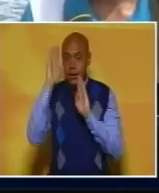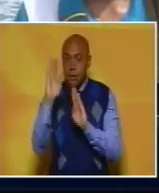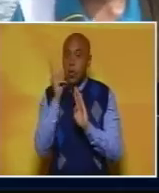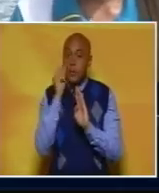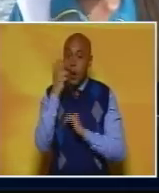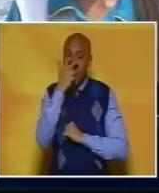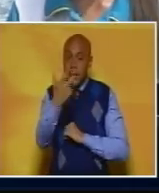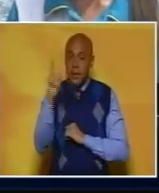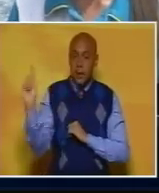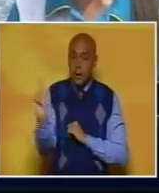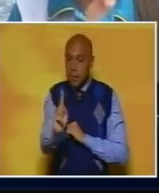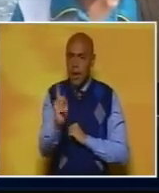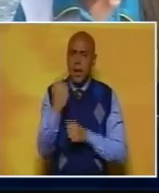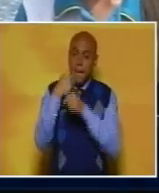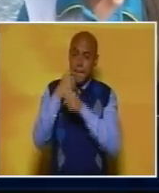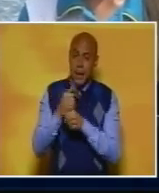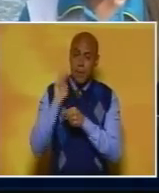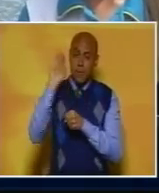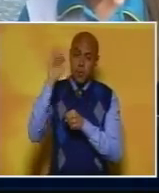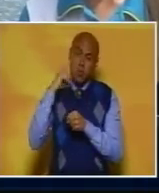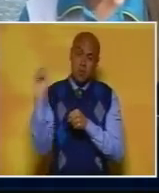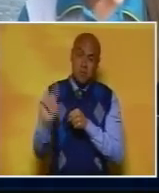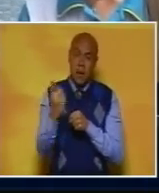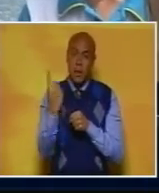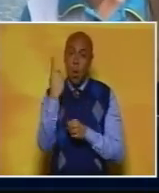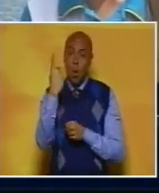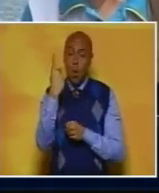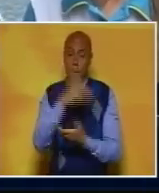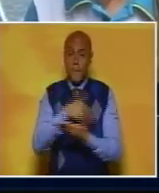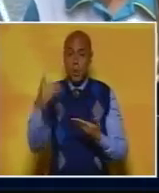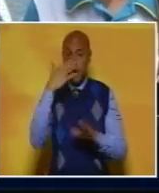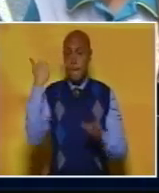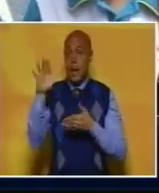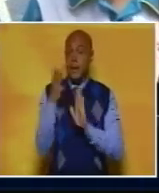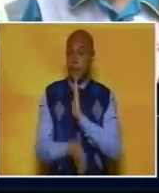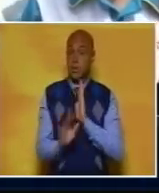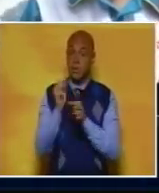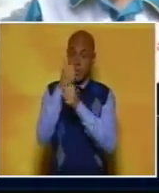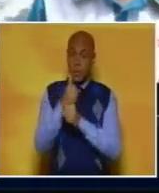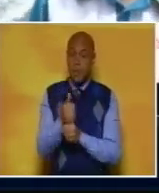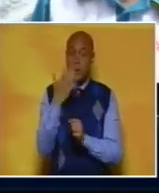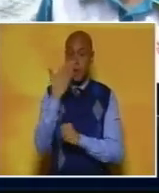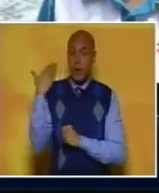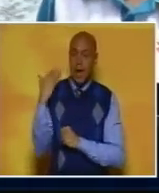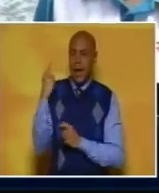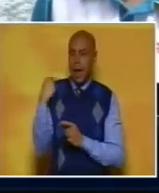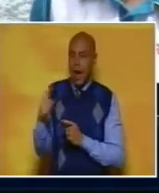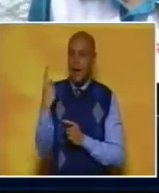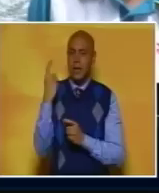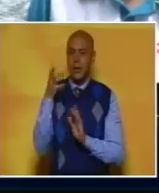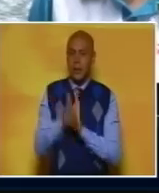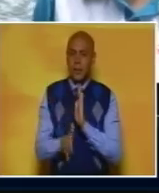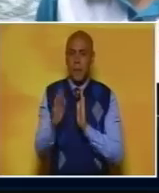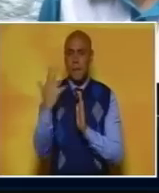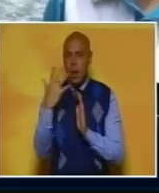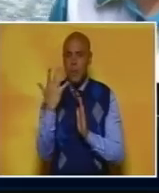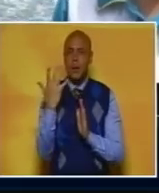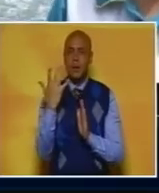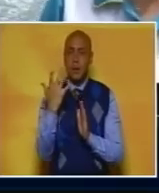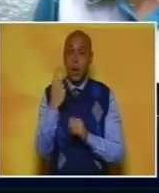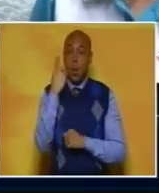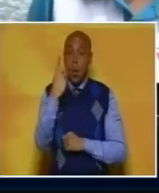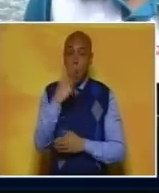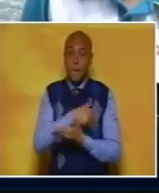visitante. Visitantes que estimamos un número superior al 1.000.000, tomando en cuenta que la temporada pasada, en la misma época, tuvimos 1,5 millones